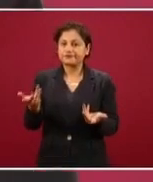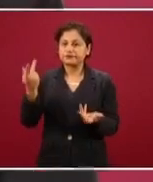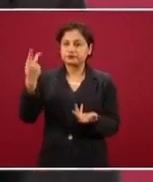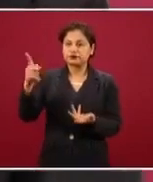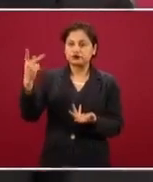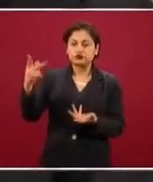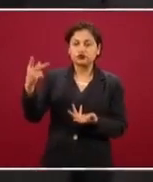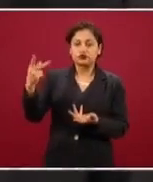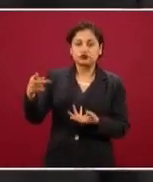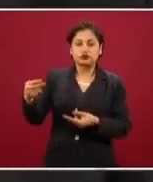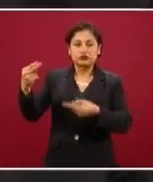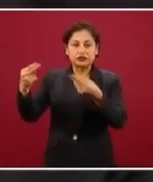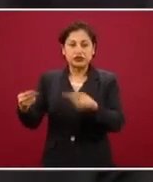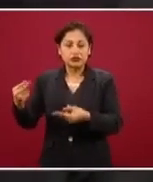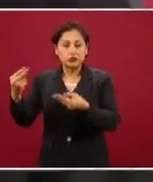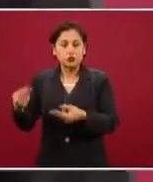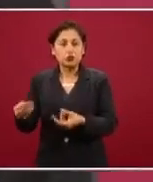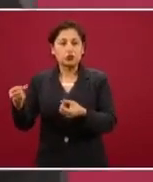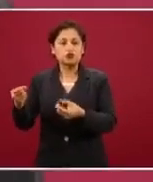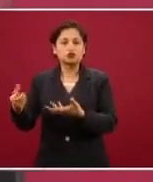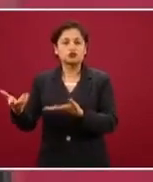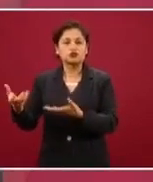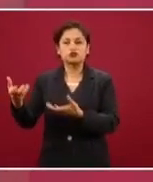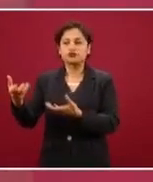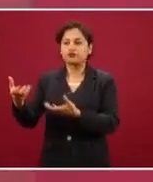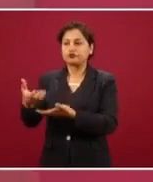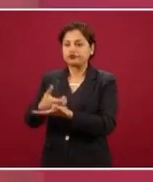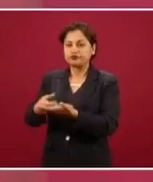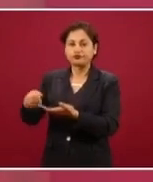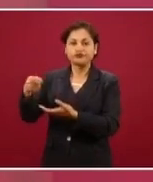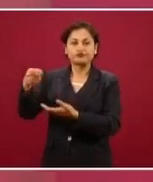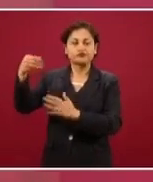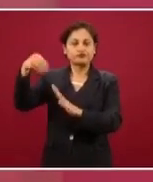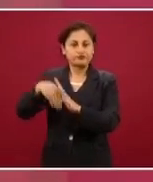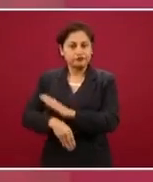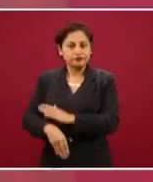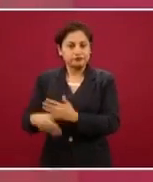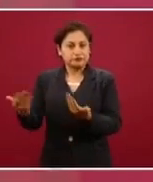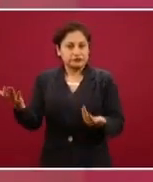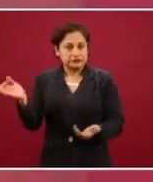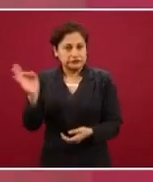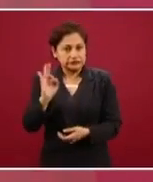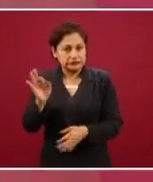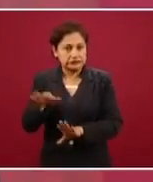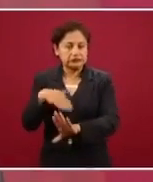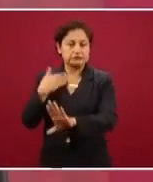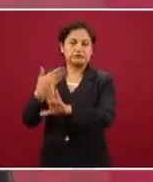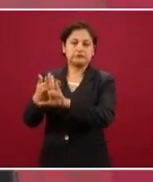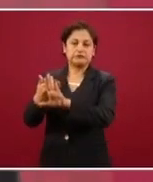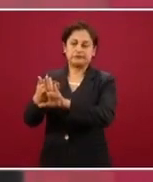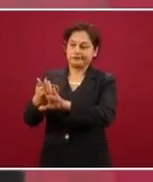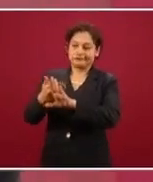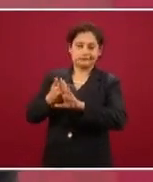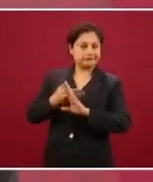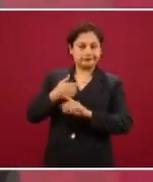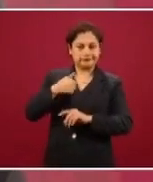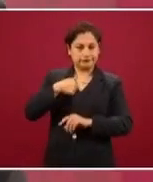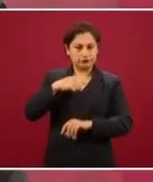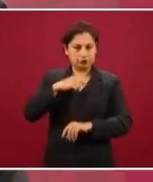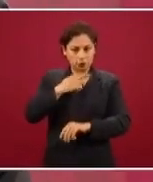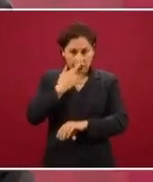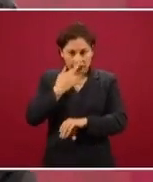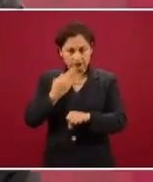acciones o el precio de sus acciones. Tenemos que actuar de manera responsable. Yo aquí les